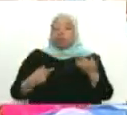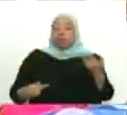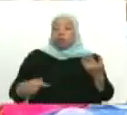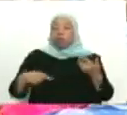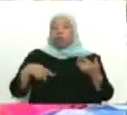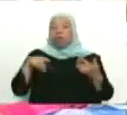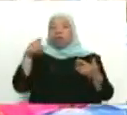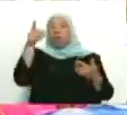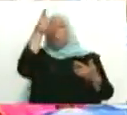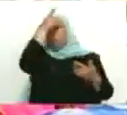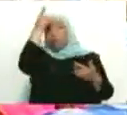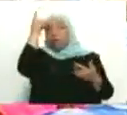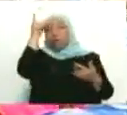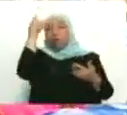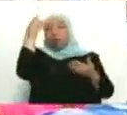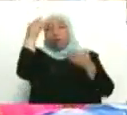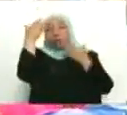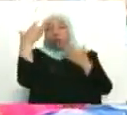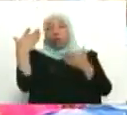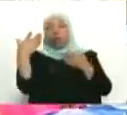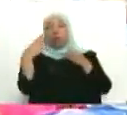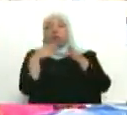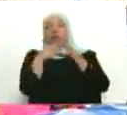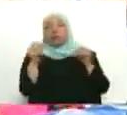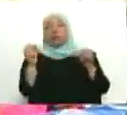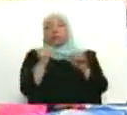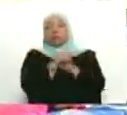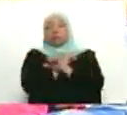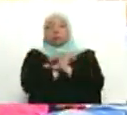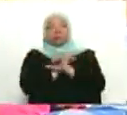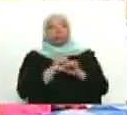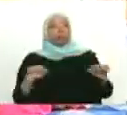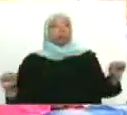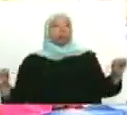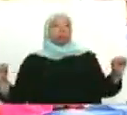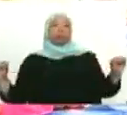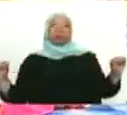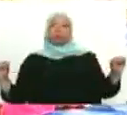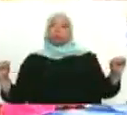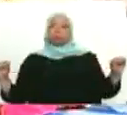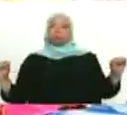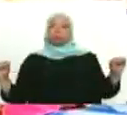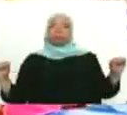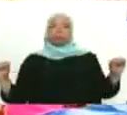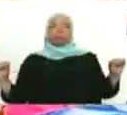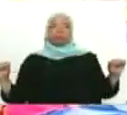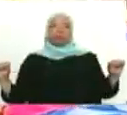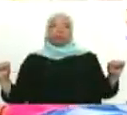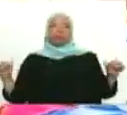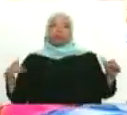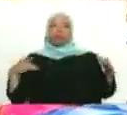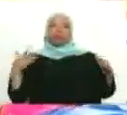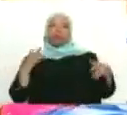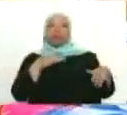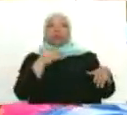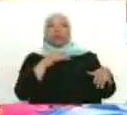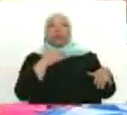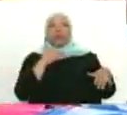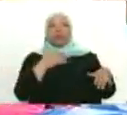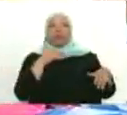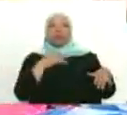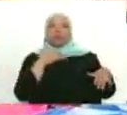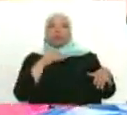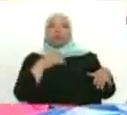ella lo saludara. Pero fue imposible. El desbordamiento de emoción,